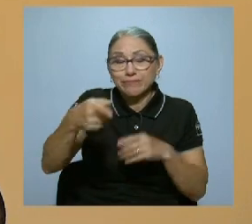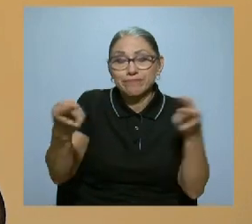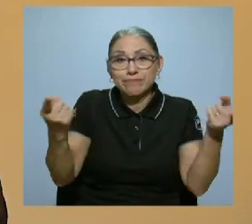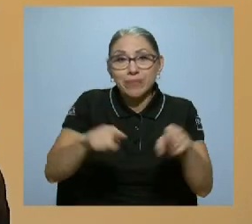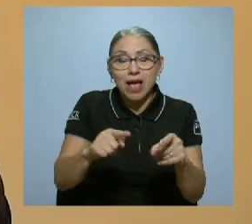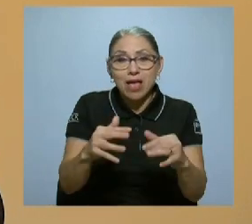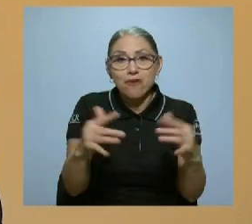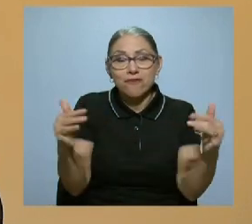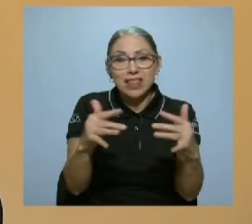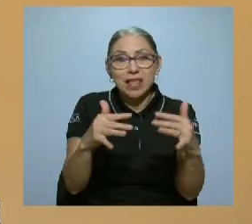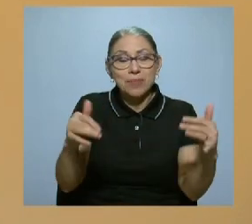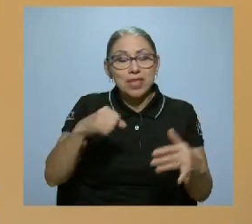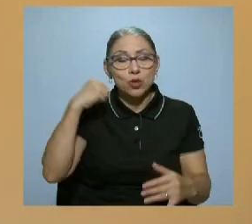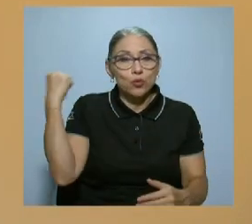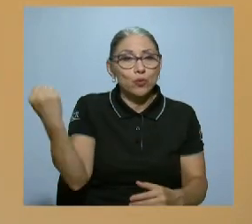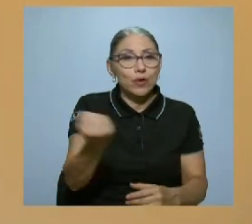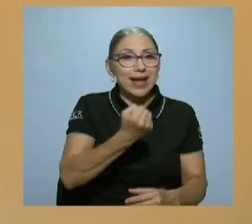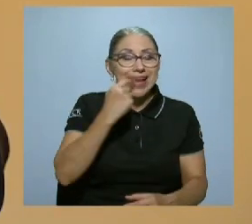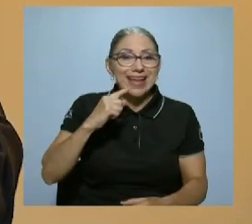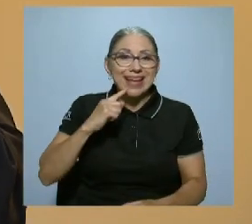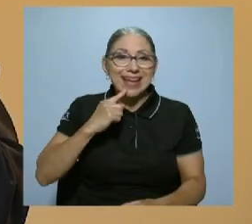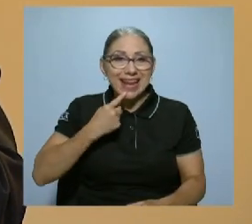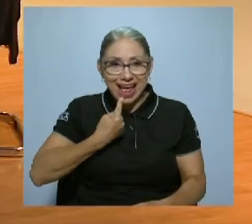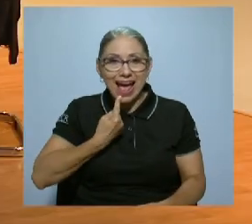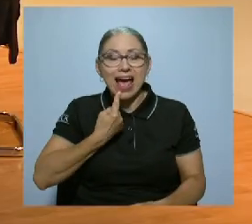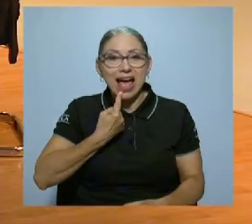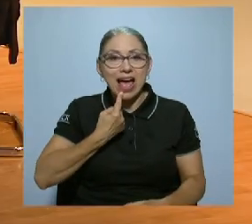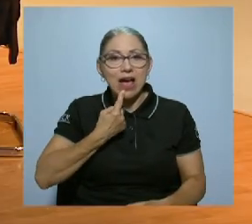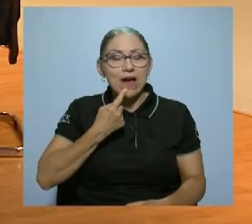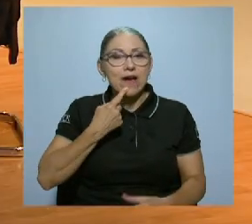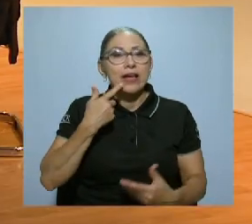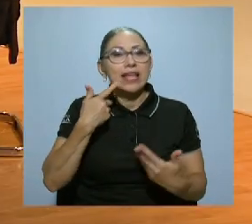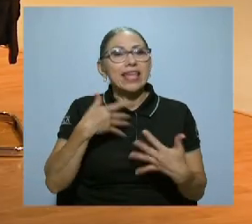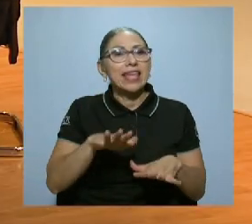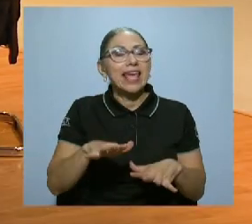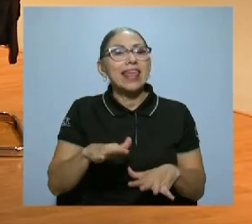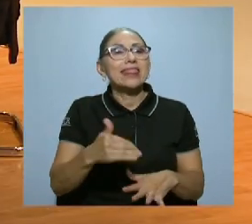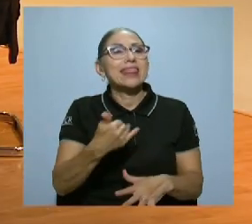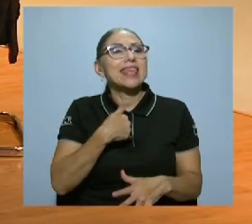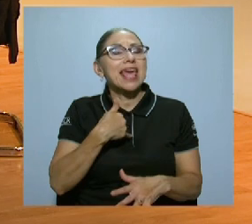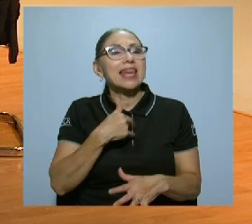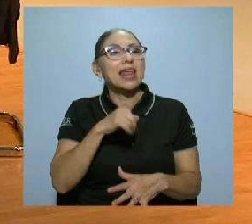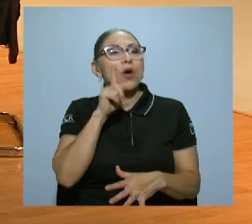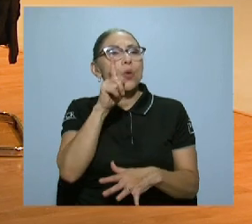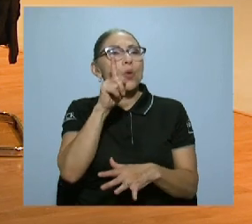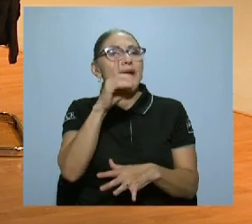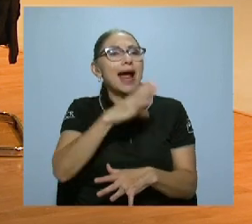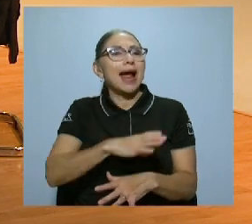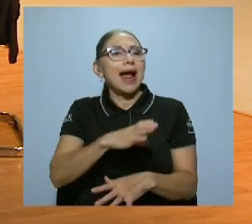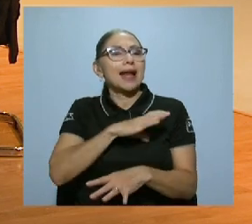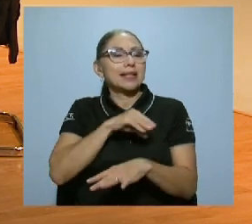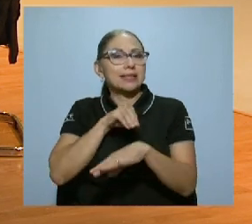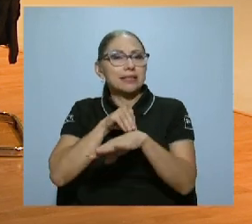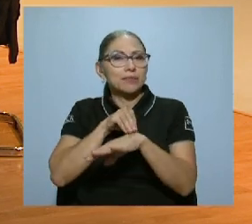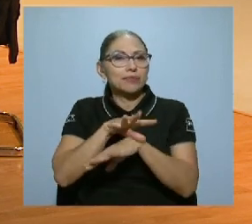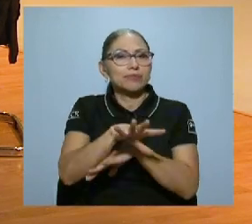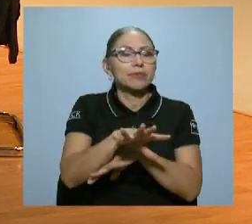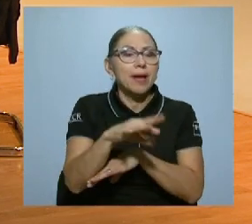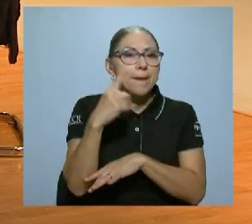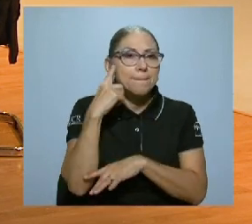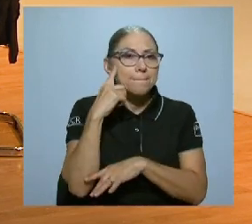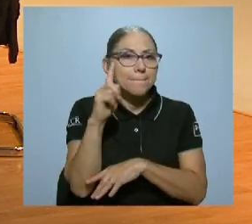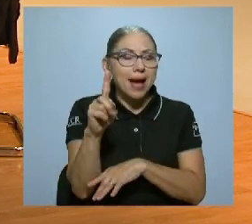grave, serio, que tiene clarísimamente una implicación particularmente para el